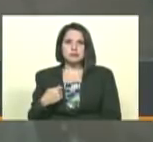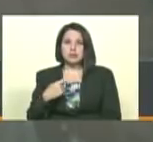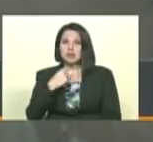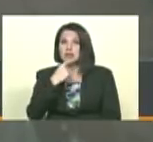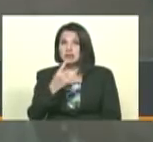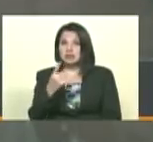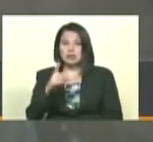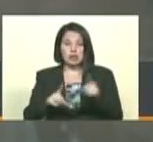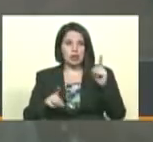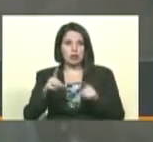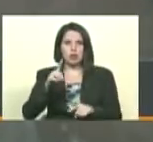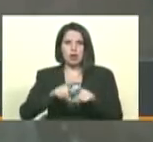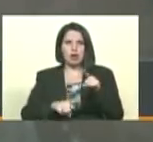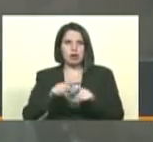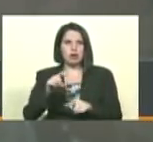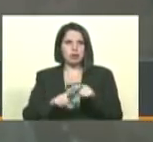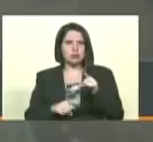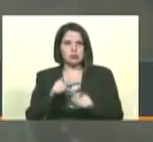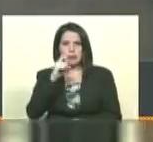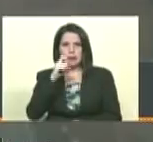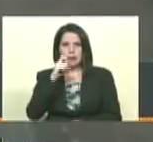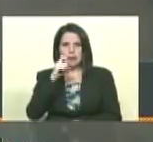decir algunas cosas en relación con